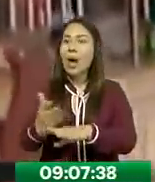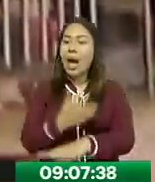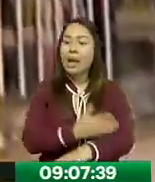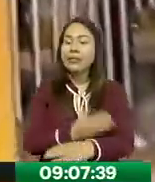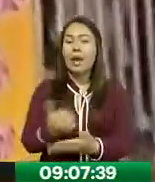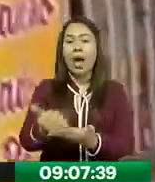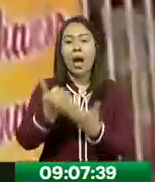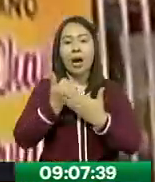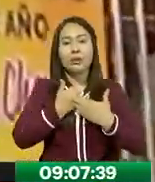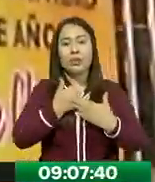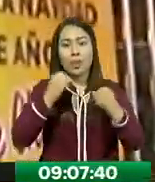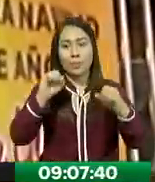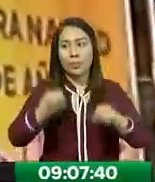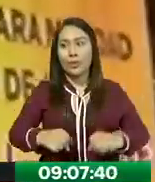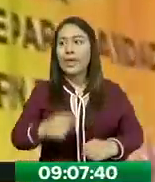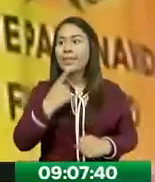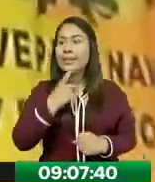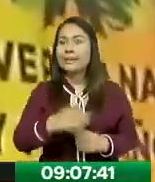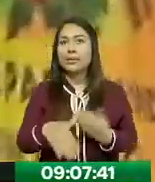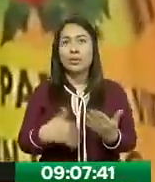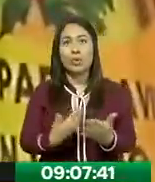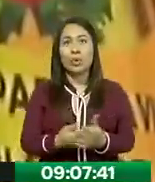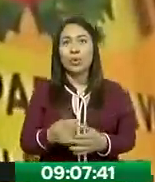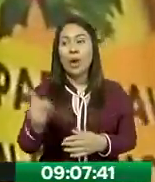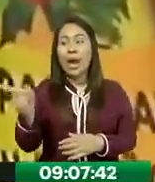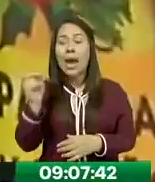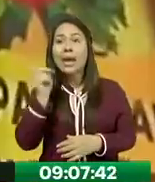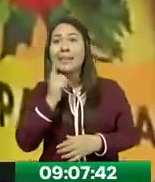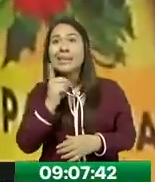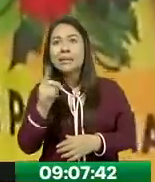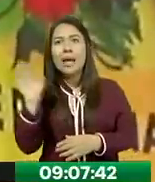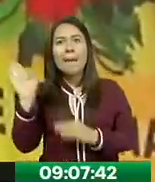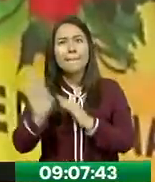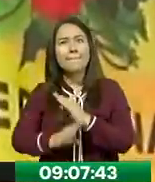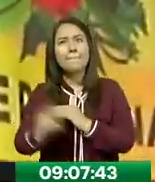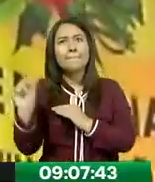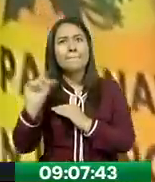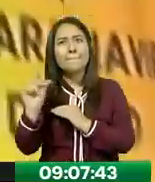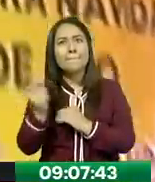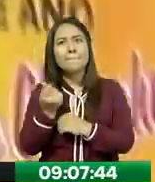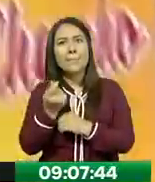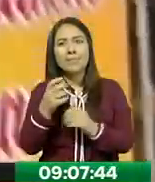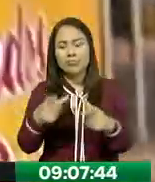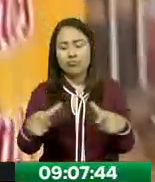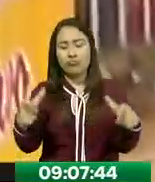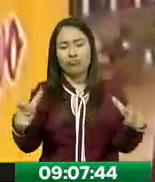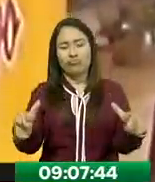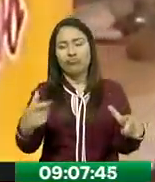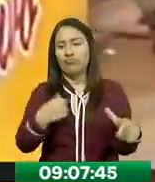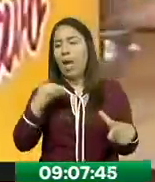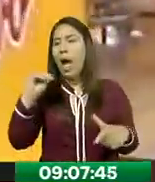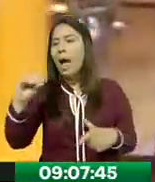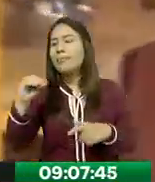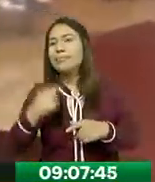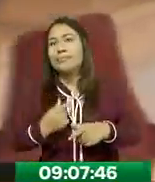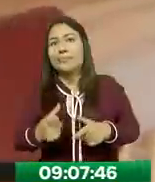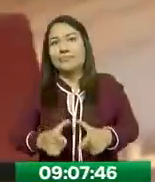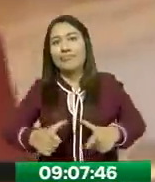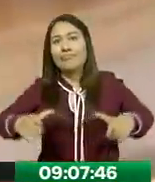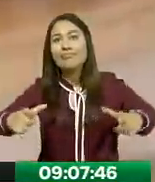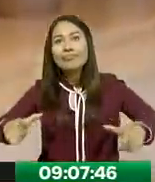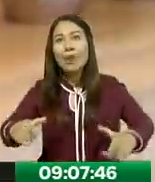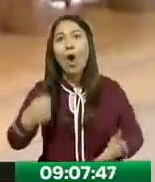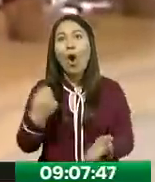manera, y le voy a decir que no me escuche el dueño, nos dan una mejor presa, dejamos reservado bien, porque cuando